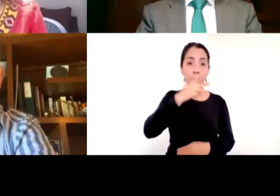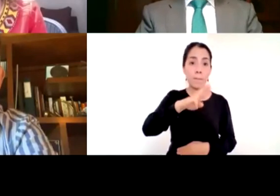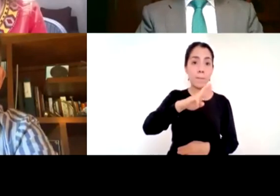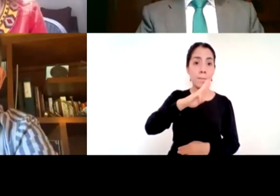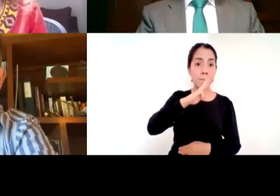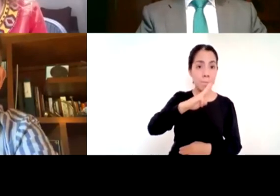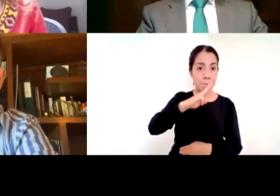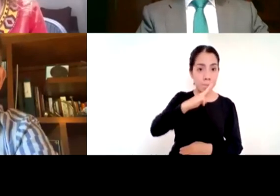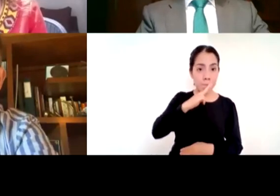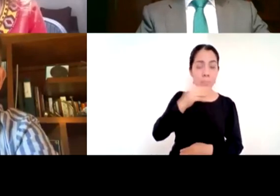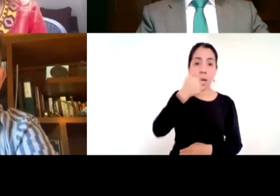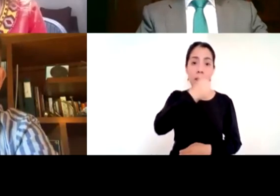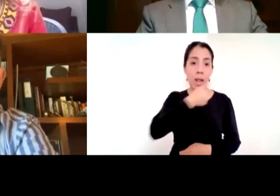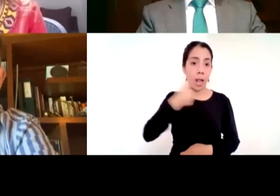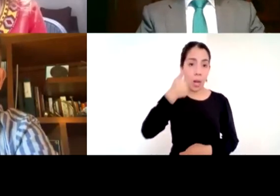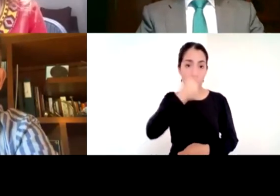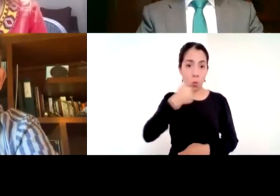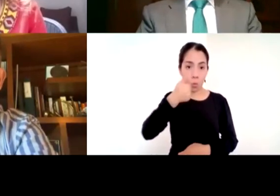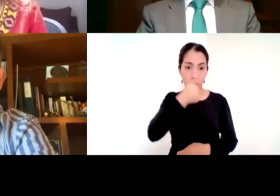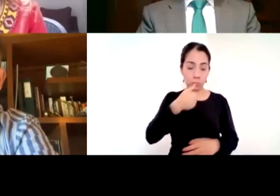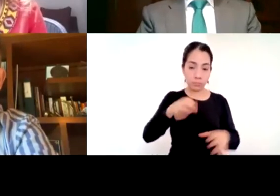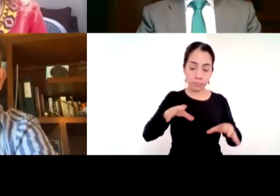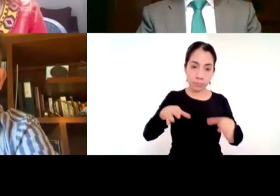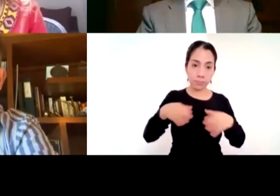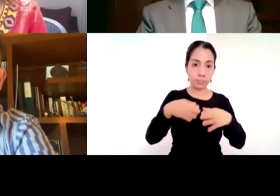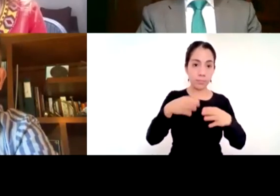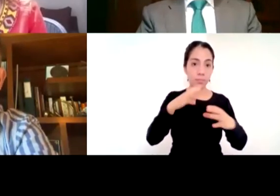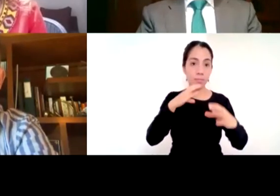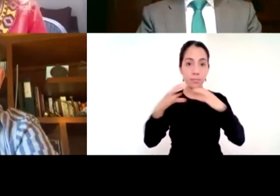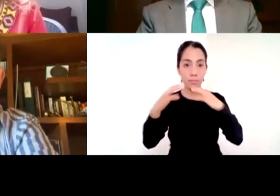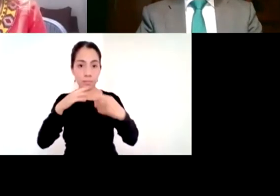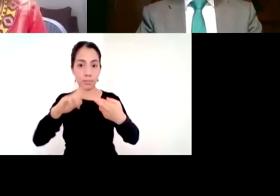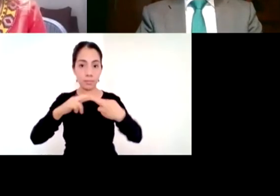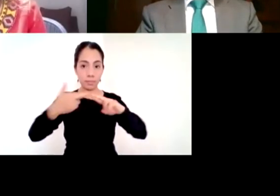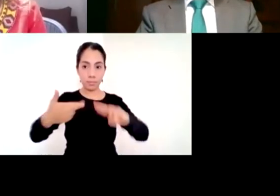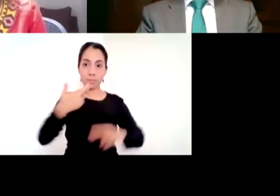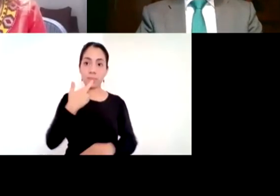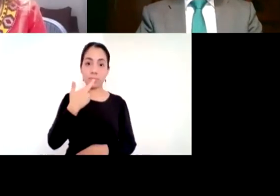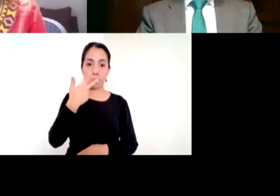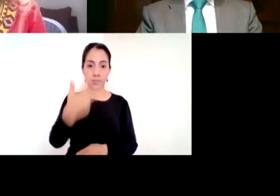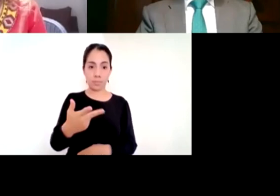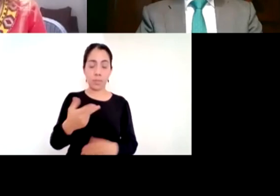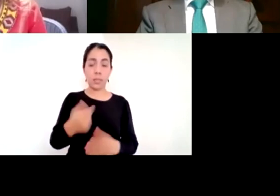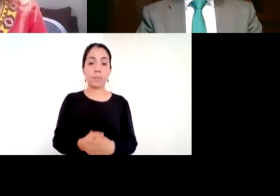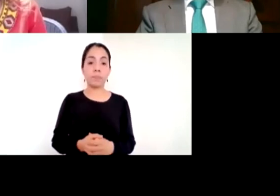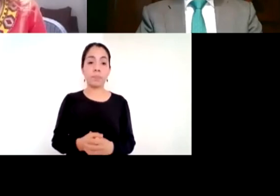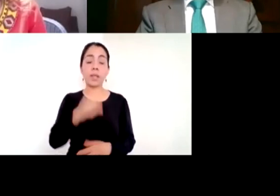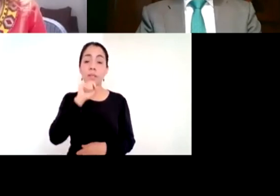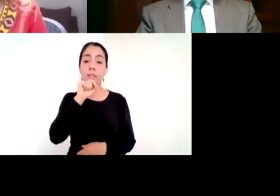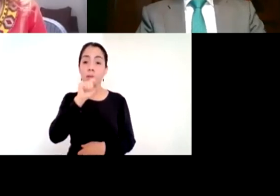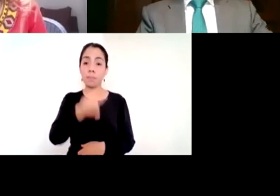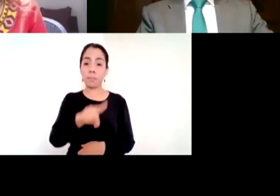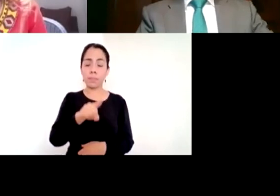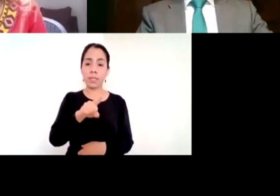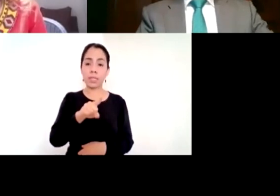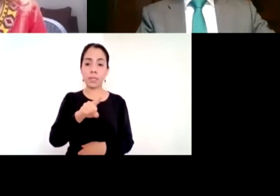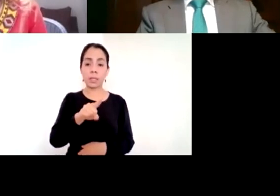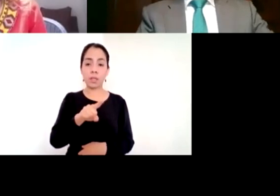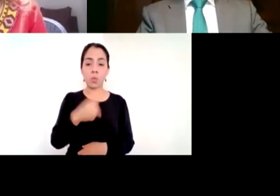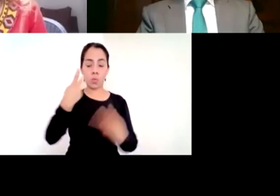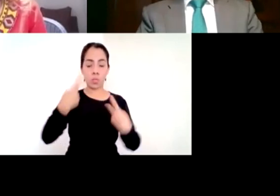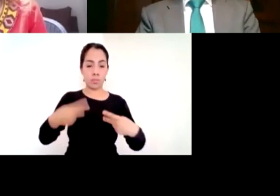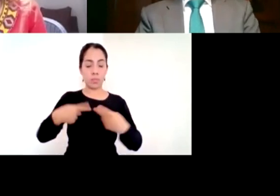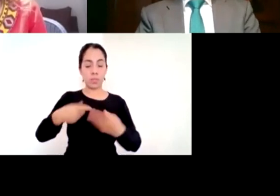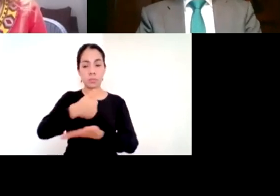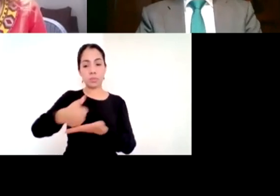saludos, de la zona de Tepito, que es una zona muy conflictiva en la Ciudad de México, que uno de los papeles más importantes que habían tenido